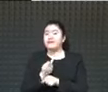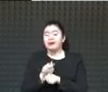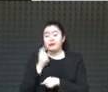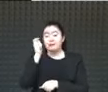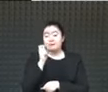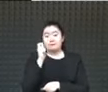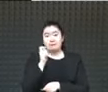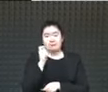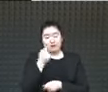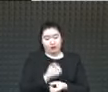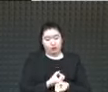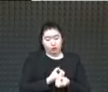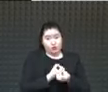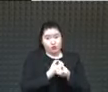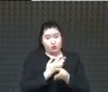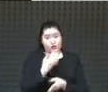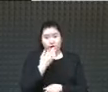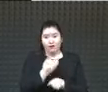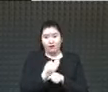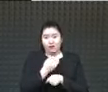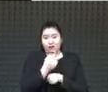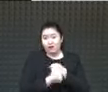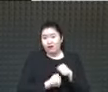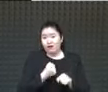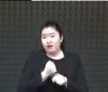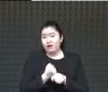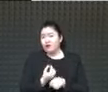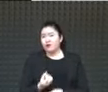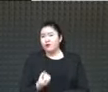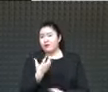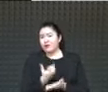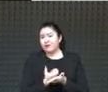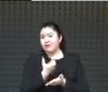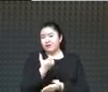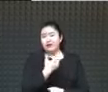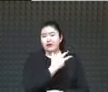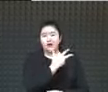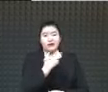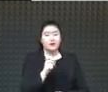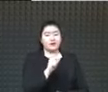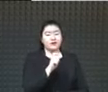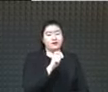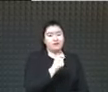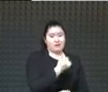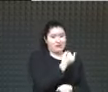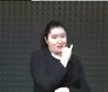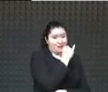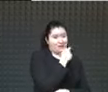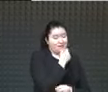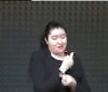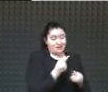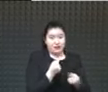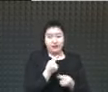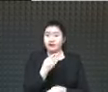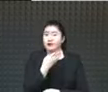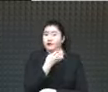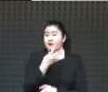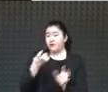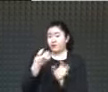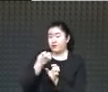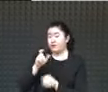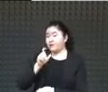uniformes escolares este año quede en 820 pesos para preescolar, 920 para primaria y 1000 para